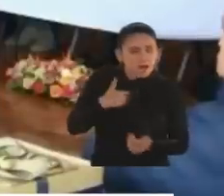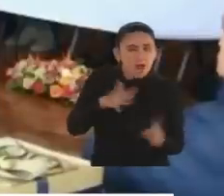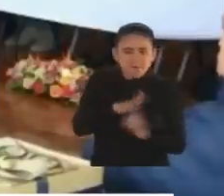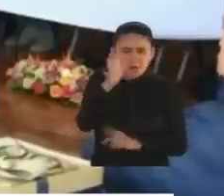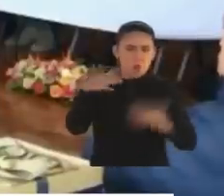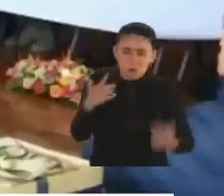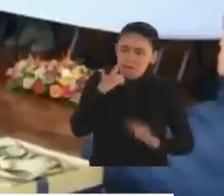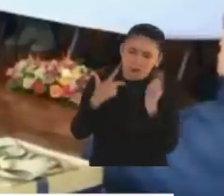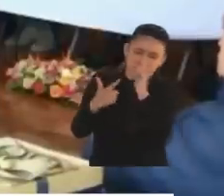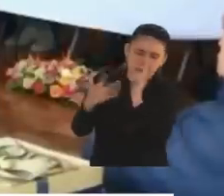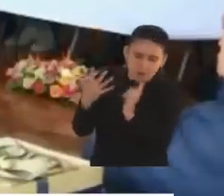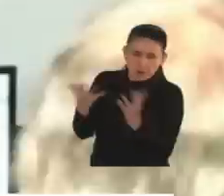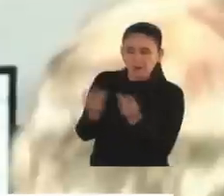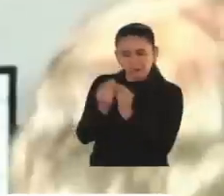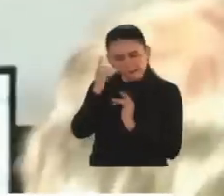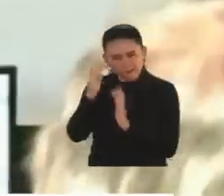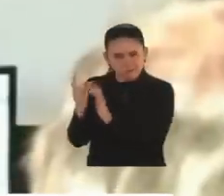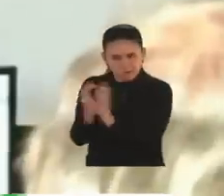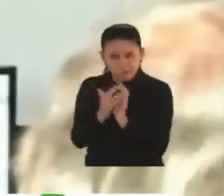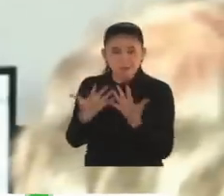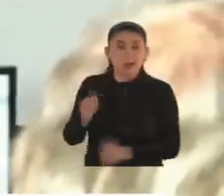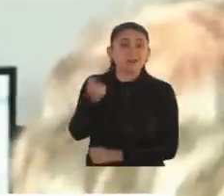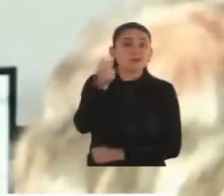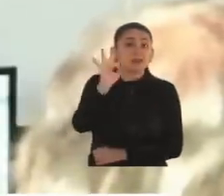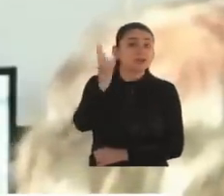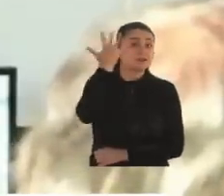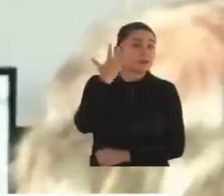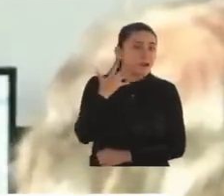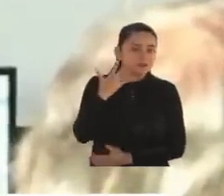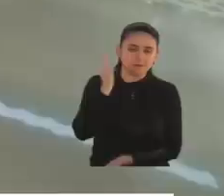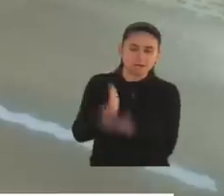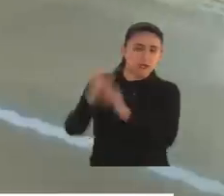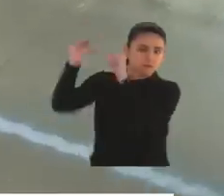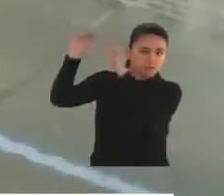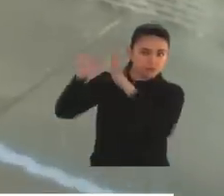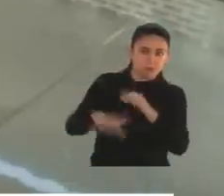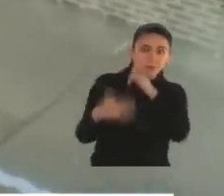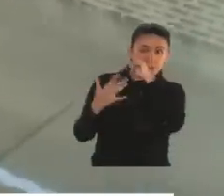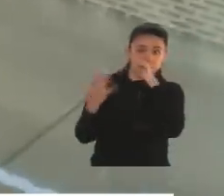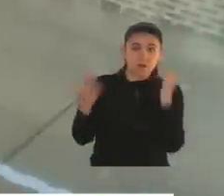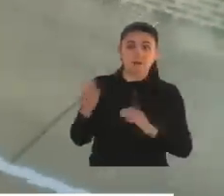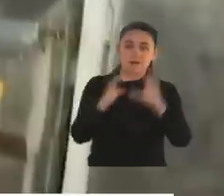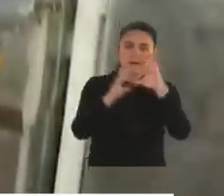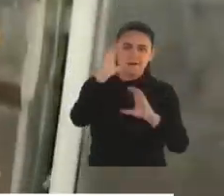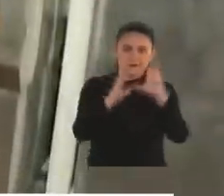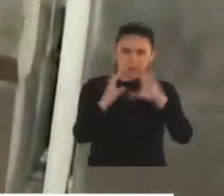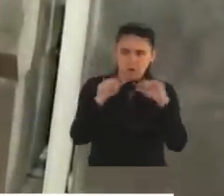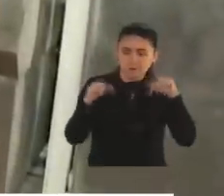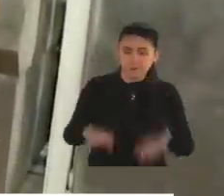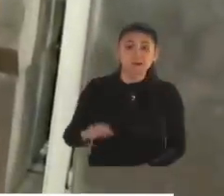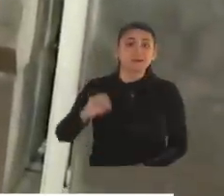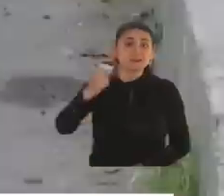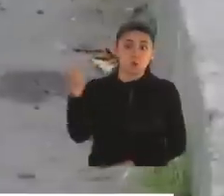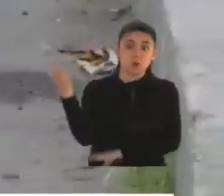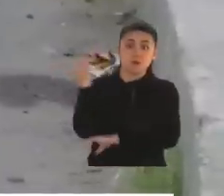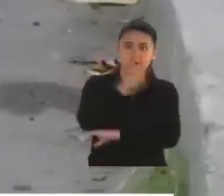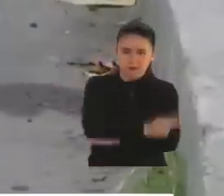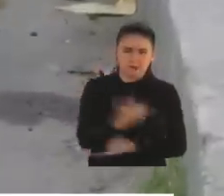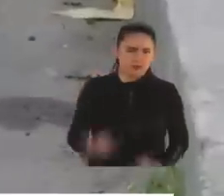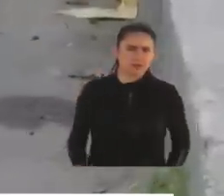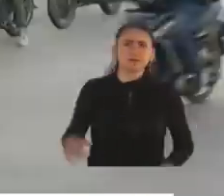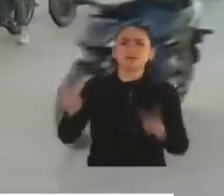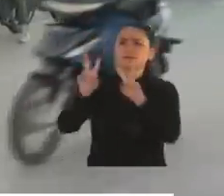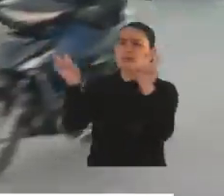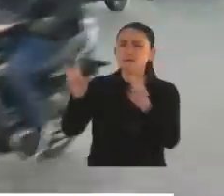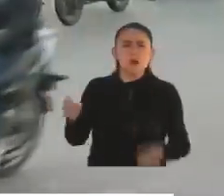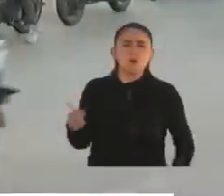el cierre que ya completa 13 días en el Cauca. En ese momento se analizan, en esta segunda jornada, importantes temas que tienen